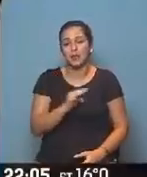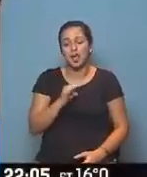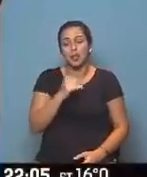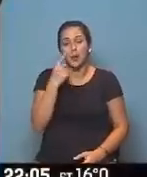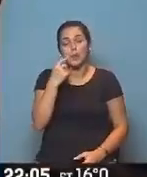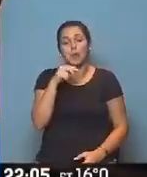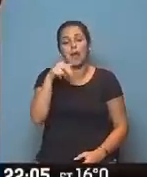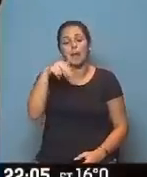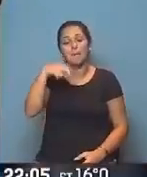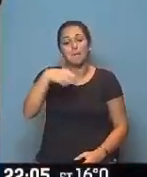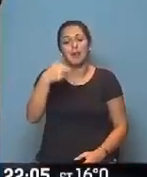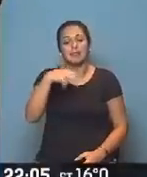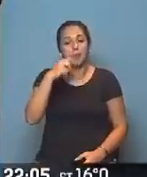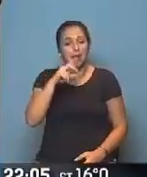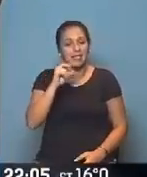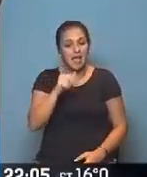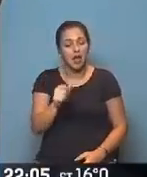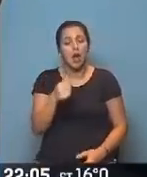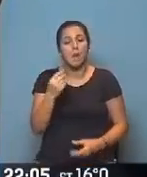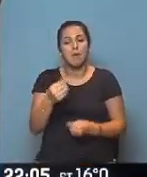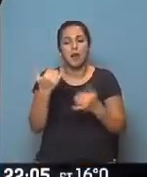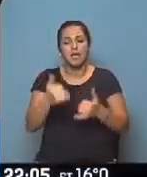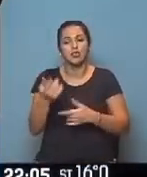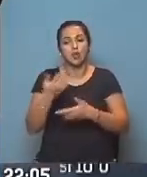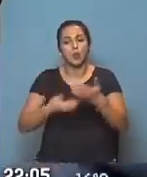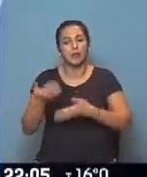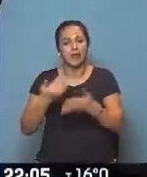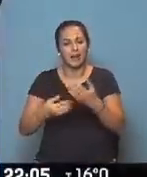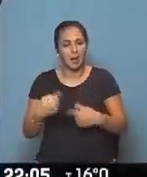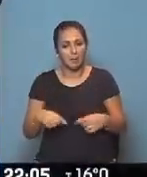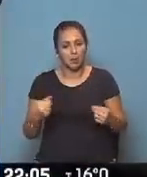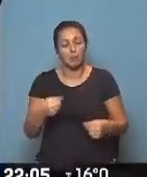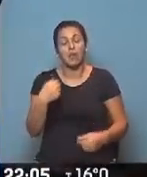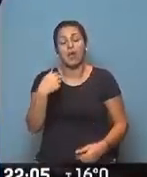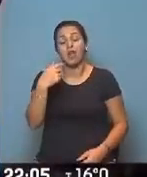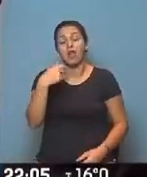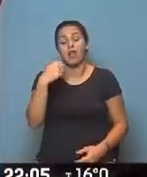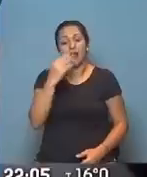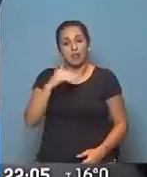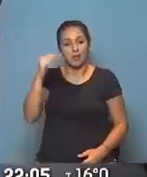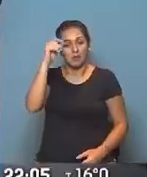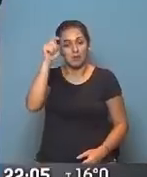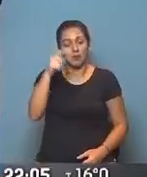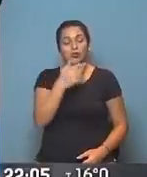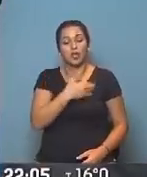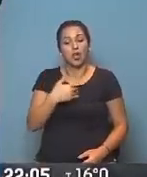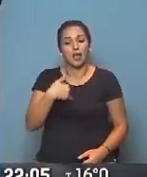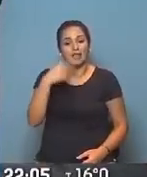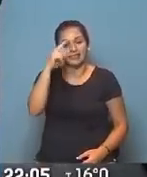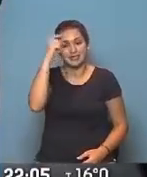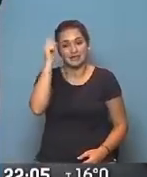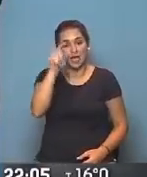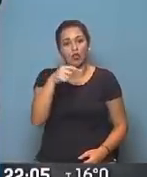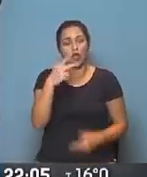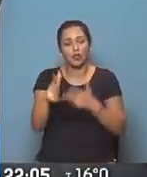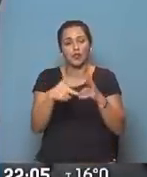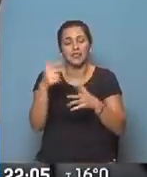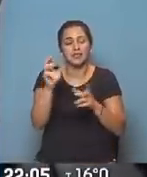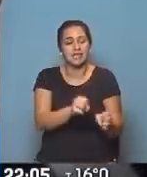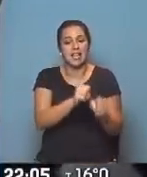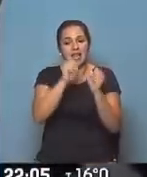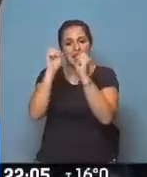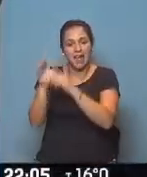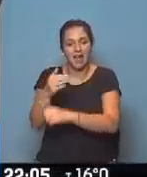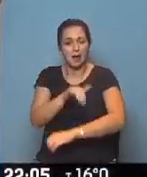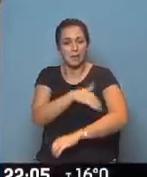Pensilvania para forzar un intercambio. El Departamento de Estado hizo saber a Turquía que la extradición de Gülen no depende de